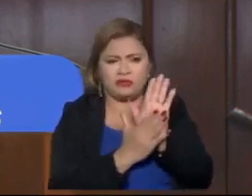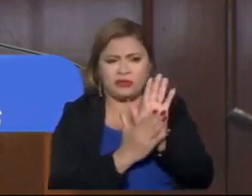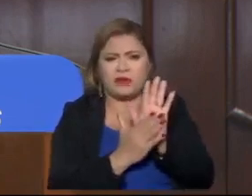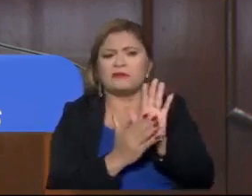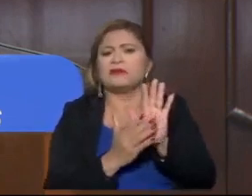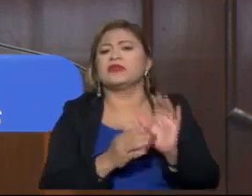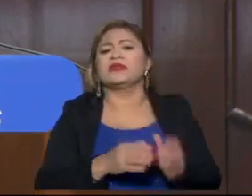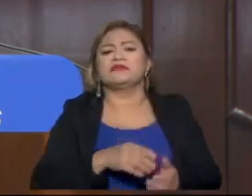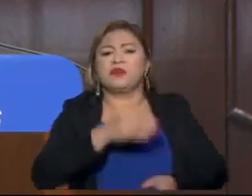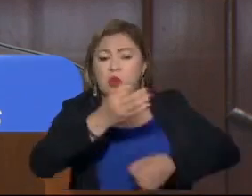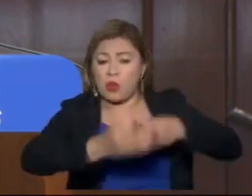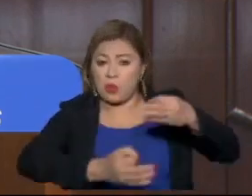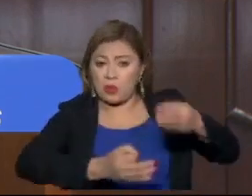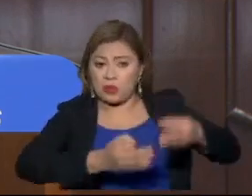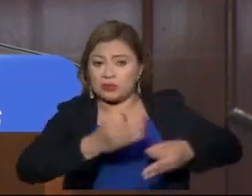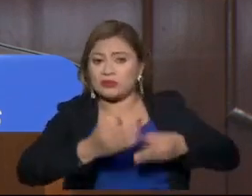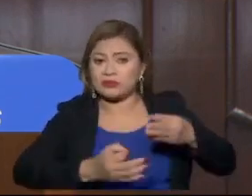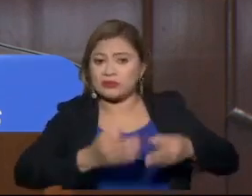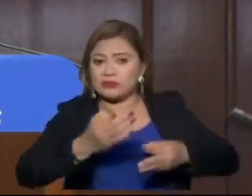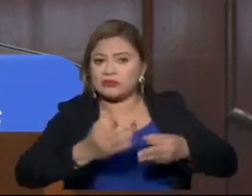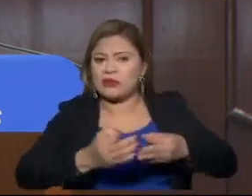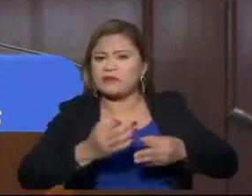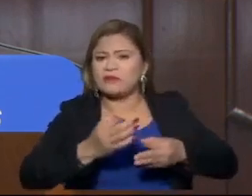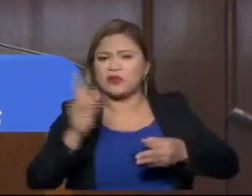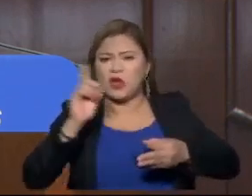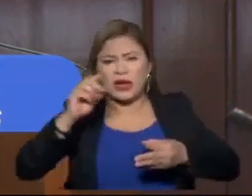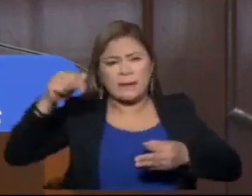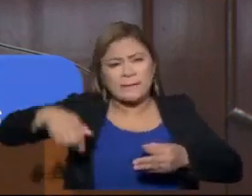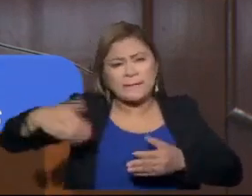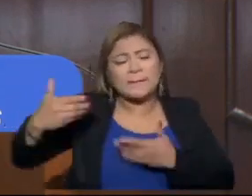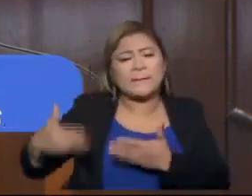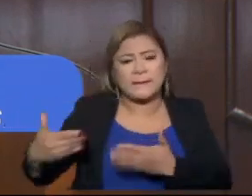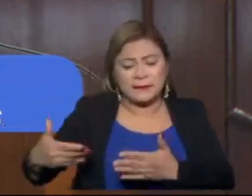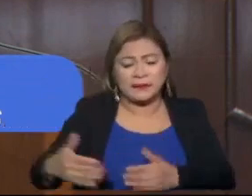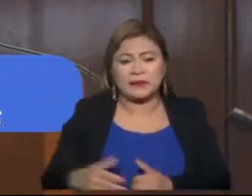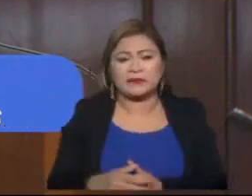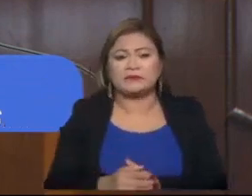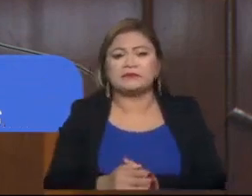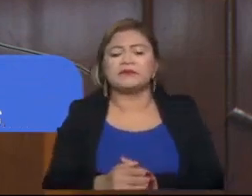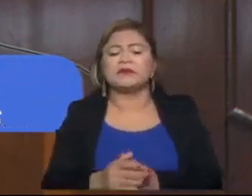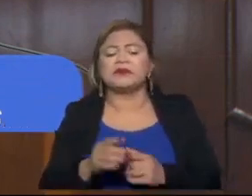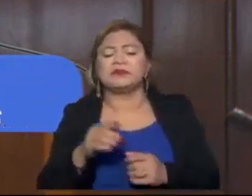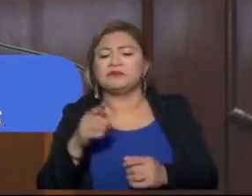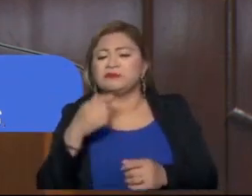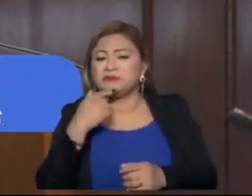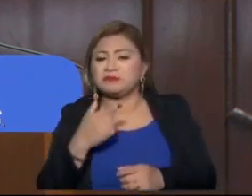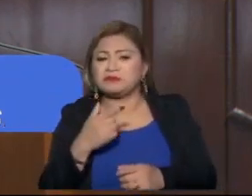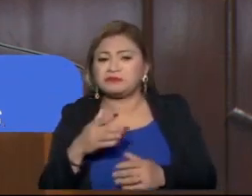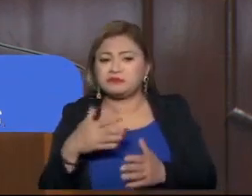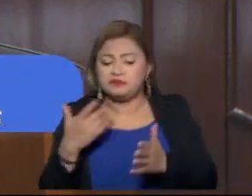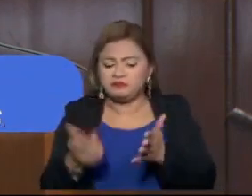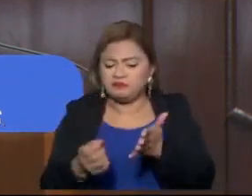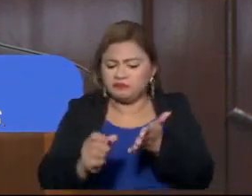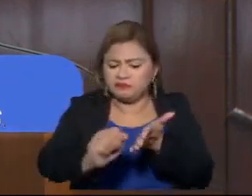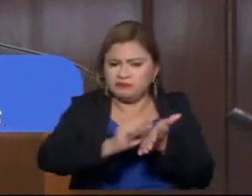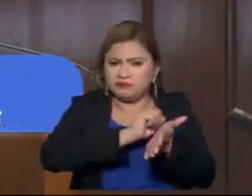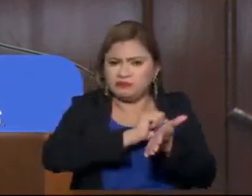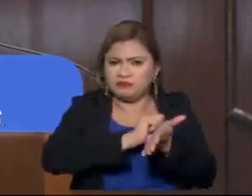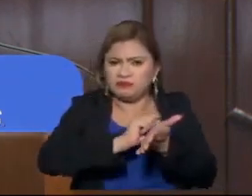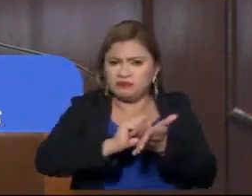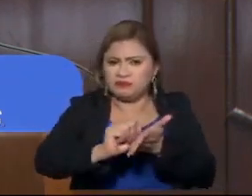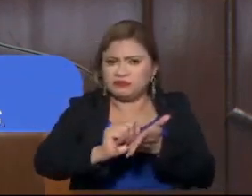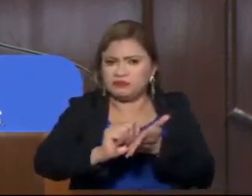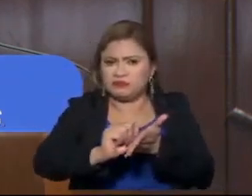Corte Suprema de Justicia de la República de Panamá emitió un fallo de